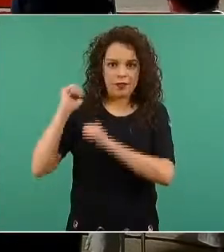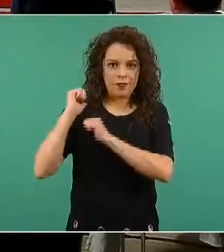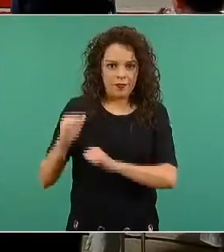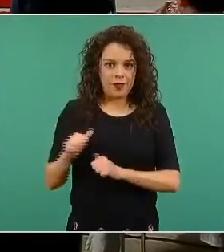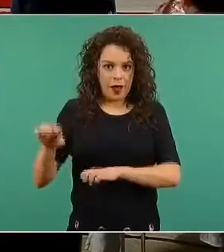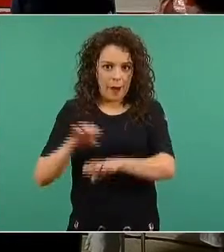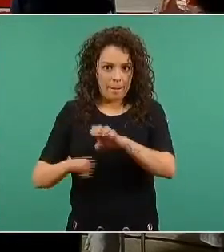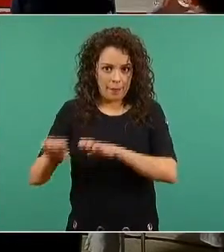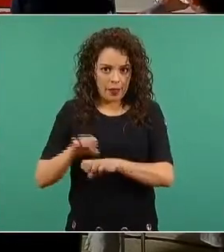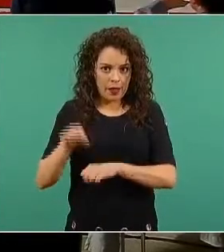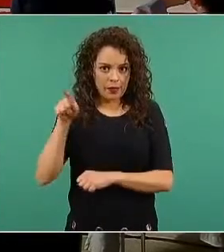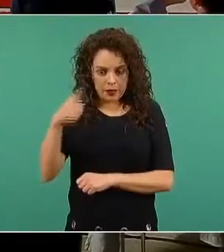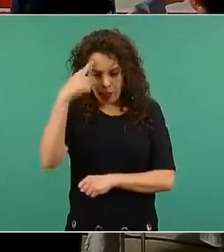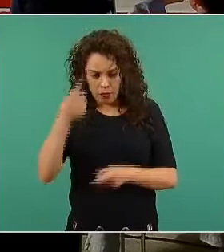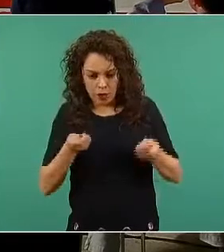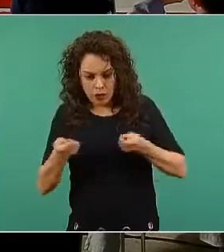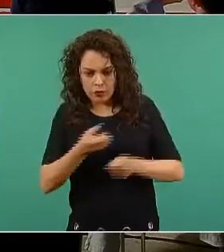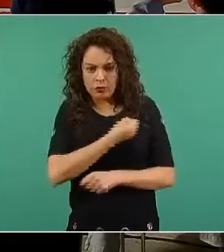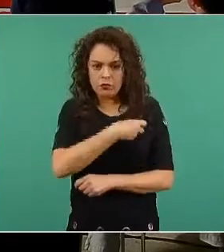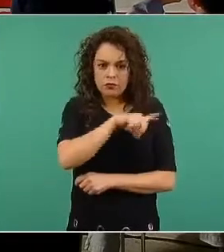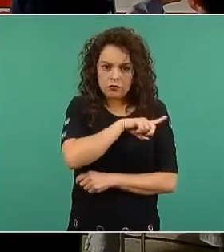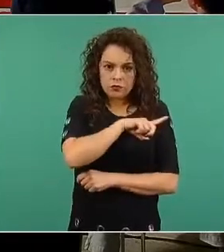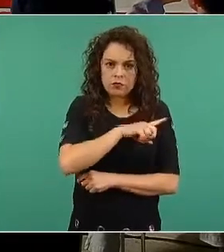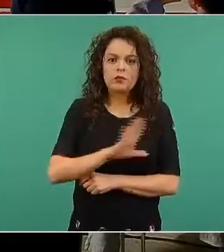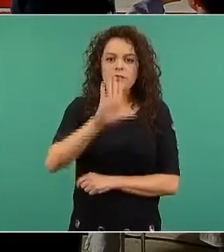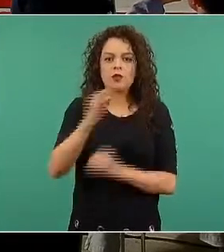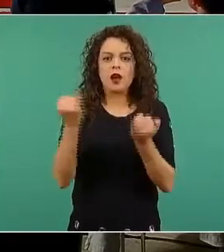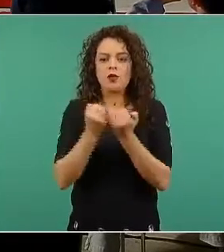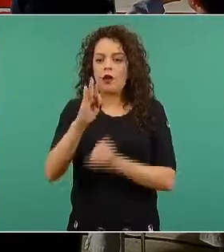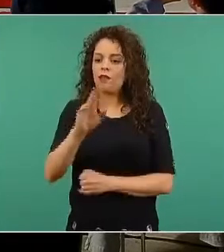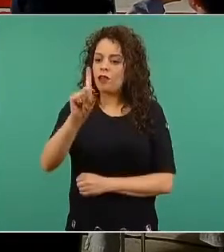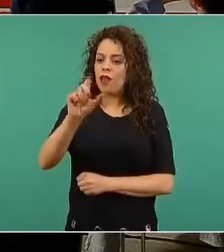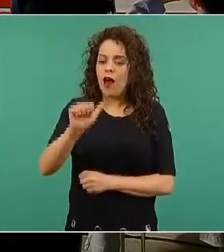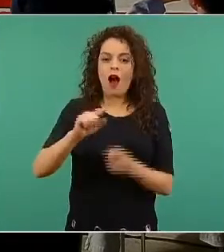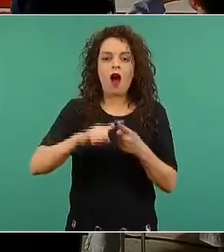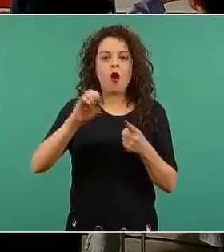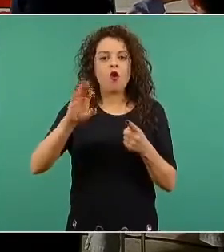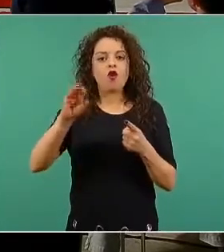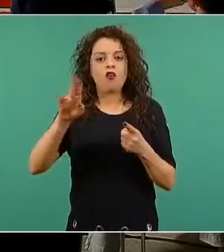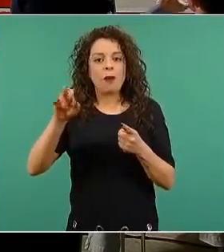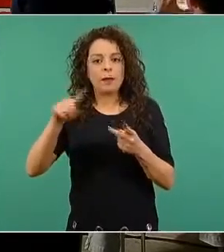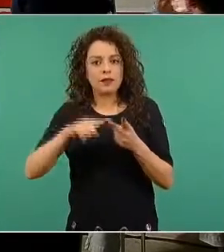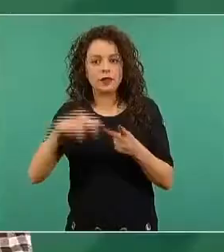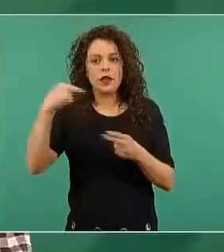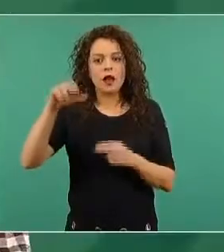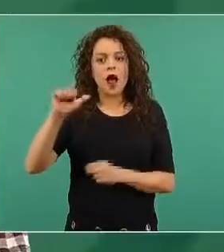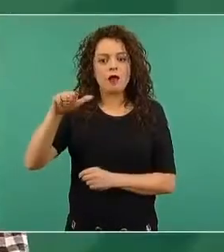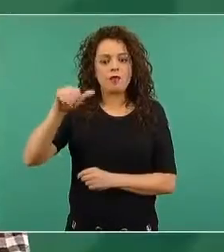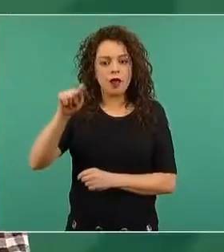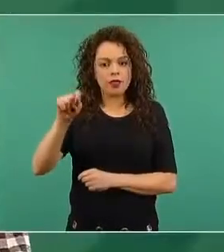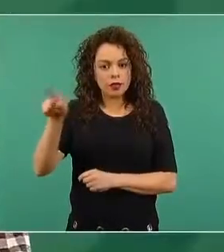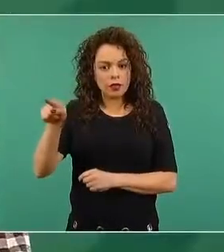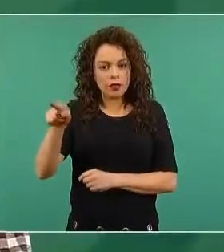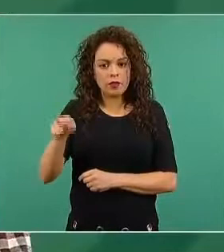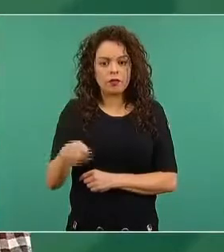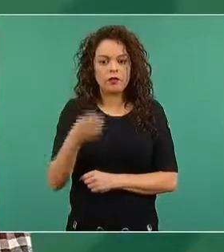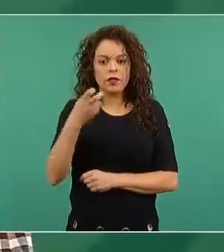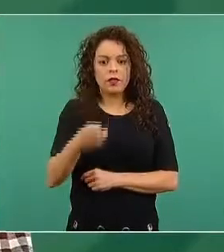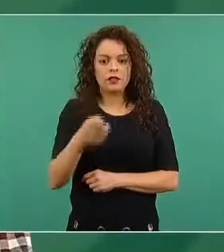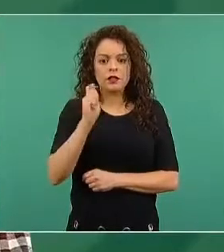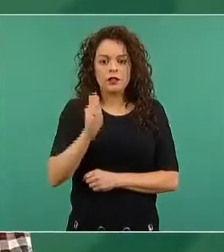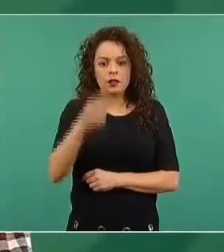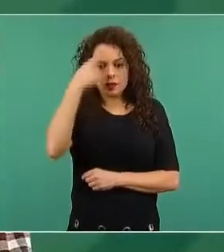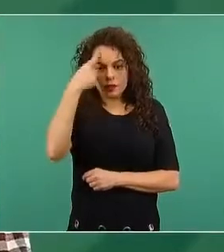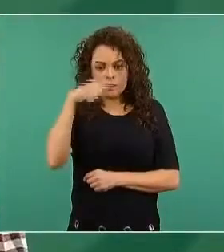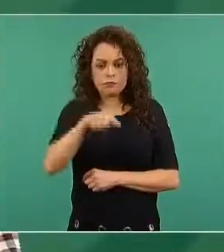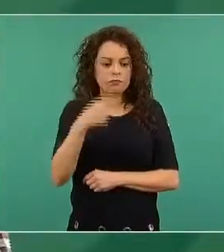Sanitaria, el análogo de COFEPRIS o de la FDA, que se llama ANMAT, Agencia Nacional de Medicamentos,